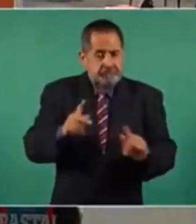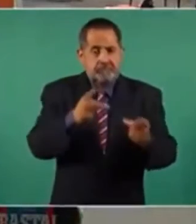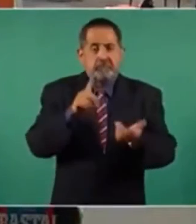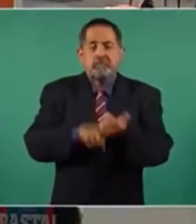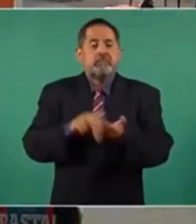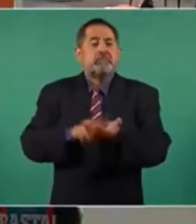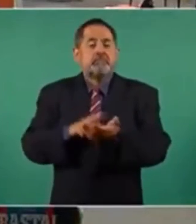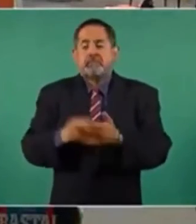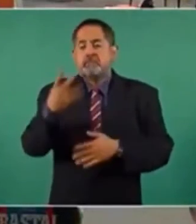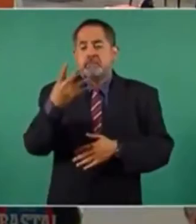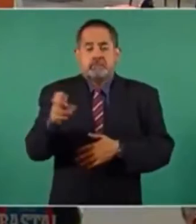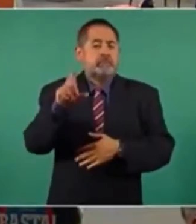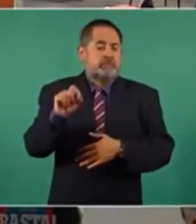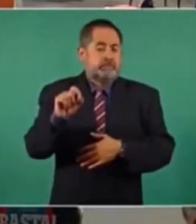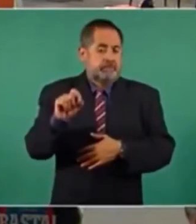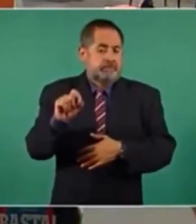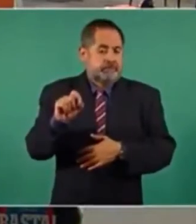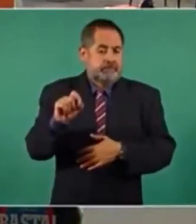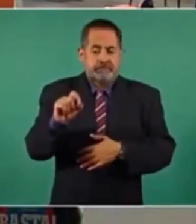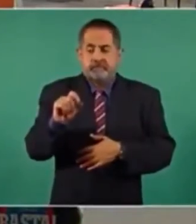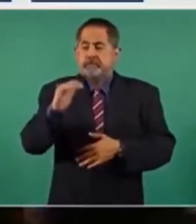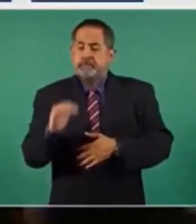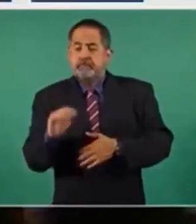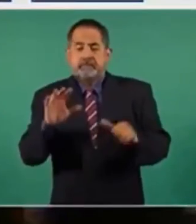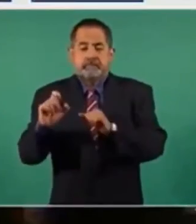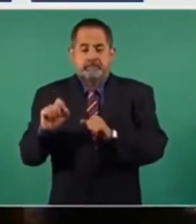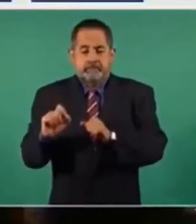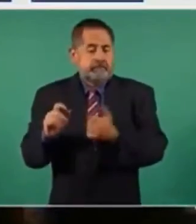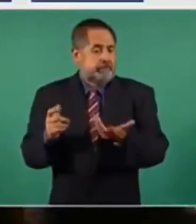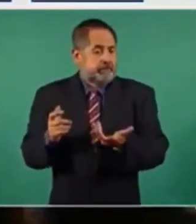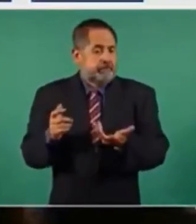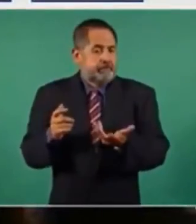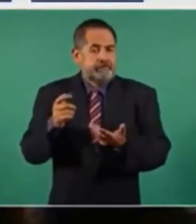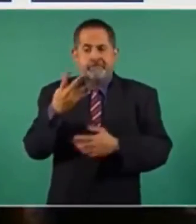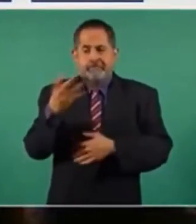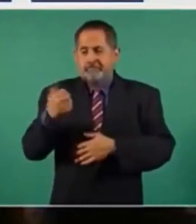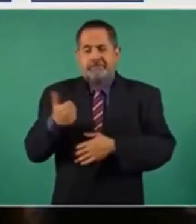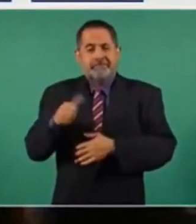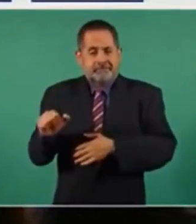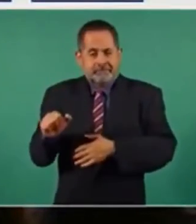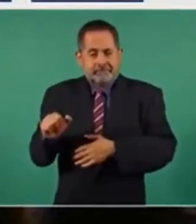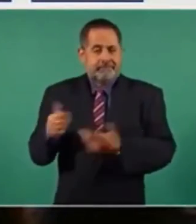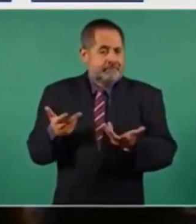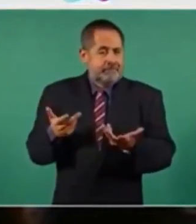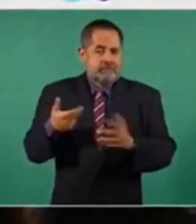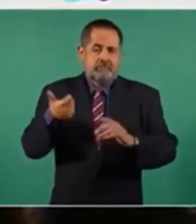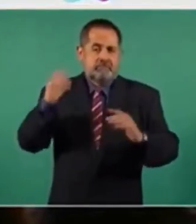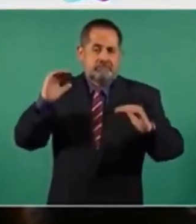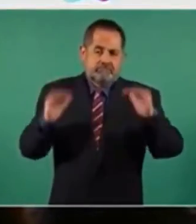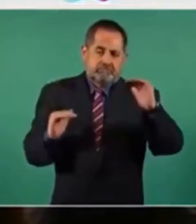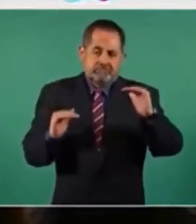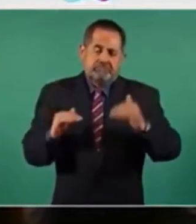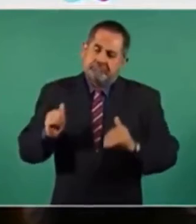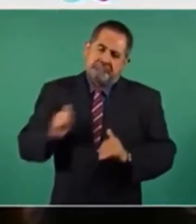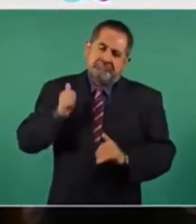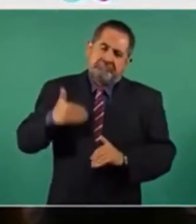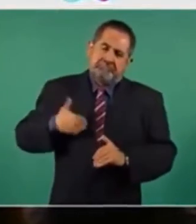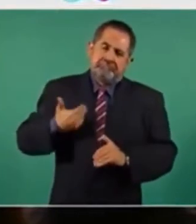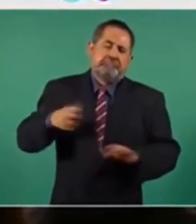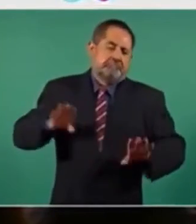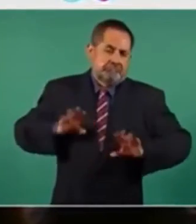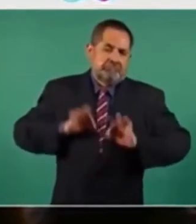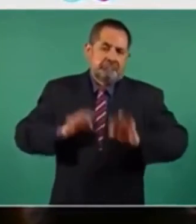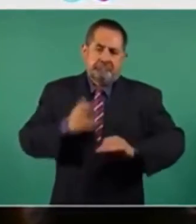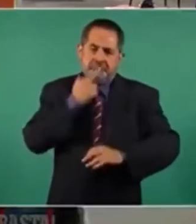400 pesos los 20 kilos, 600 pesos los 30 kilos. Entonces el precio es bastante accesible. Y